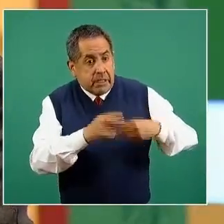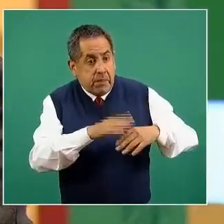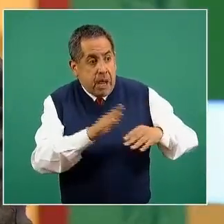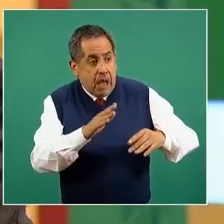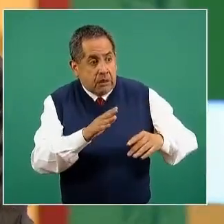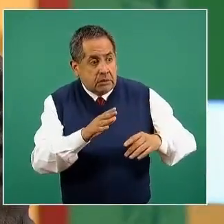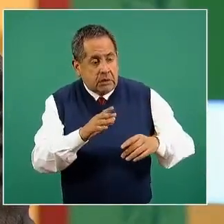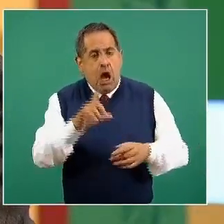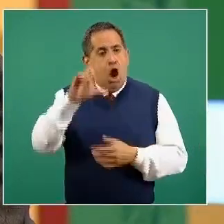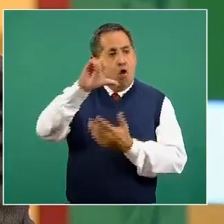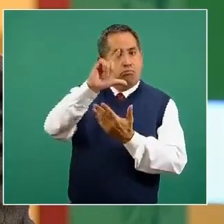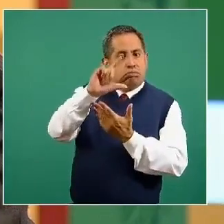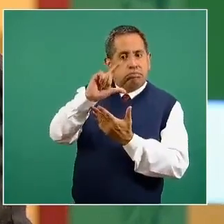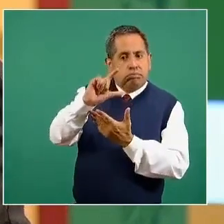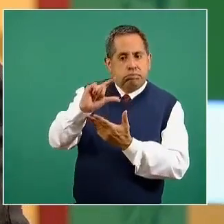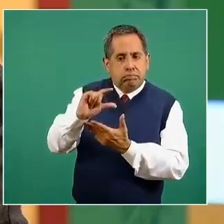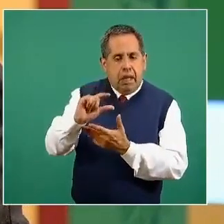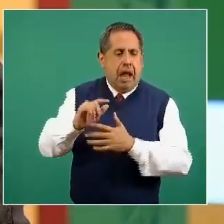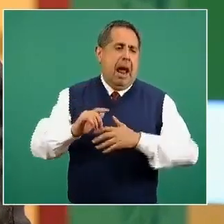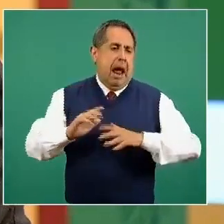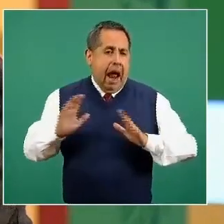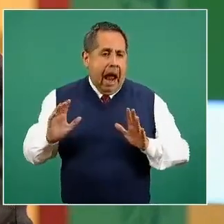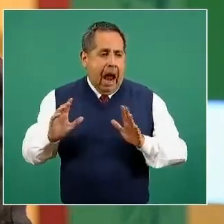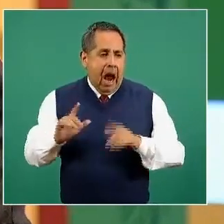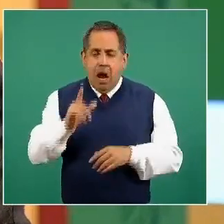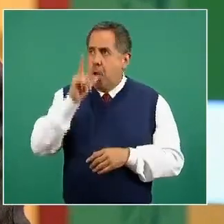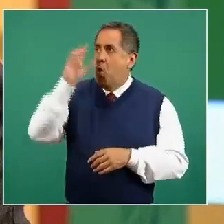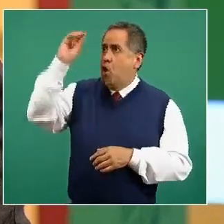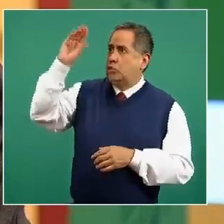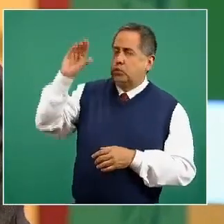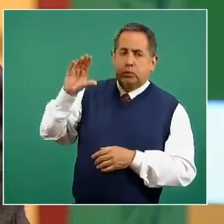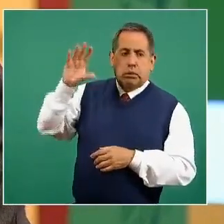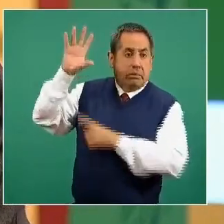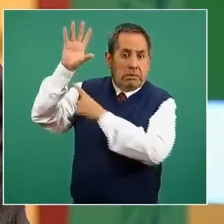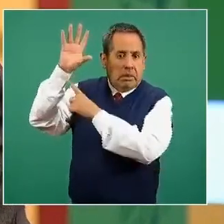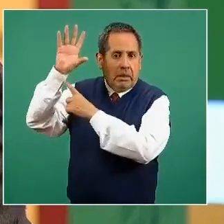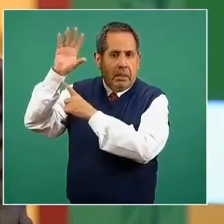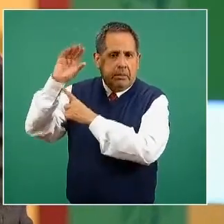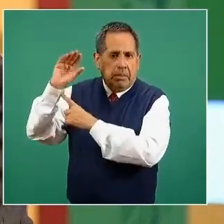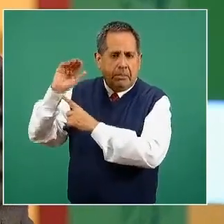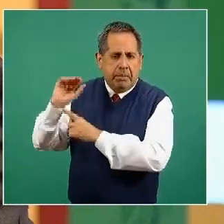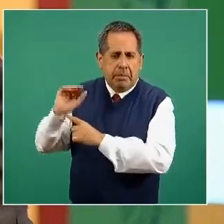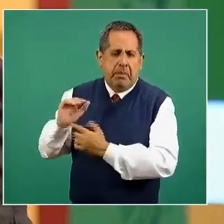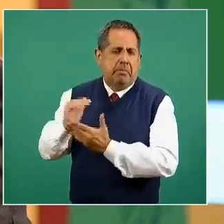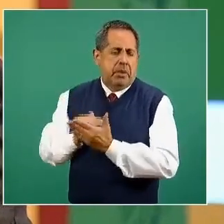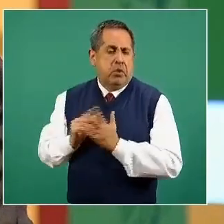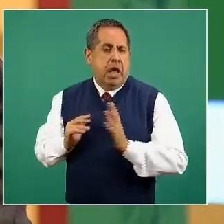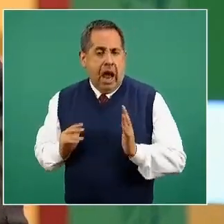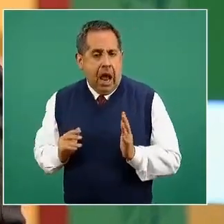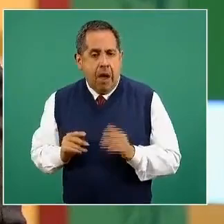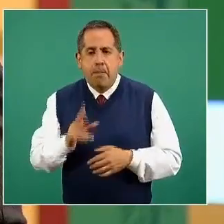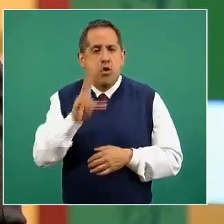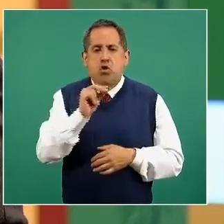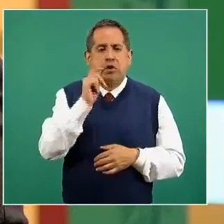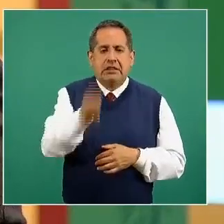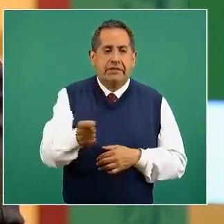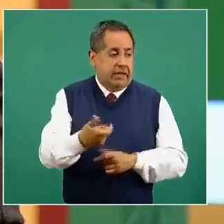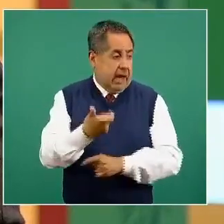más probable que empiece a cambiar la velocidad y la extensión de los contagios. Pero no hay una relación